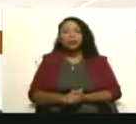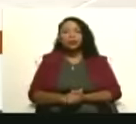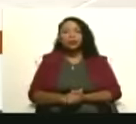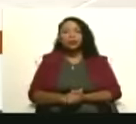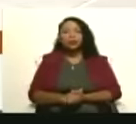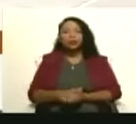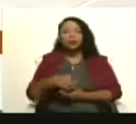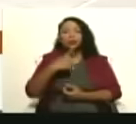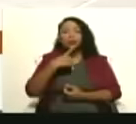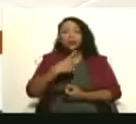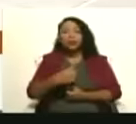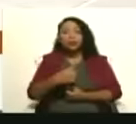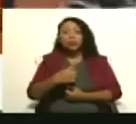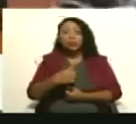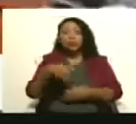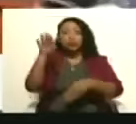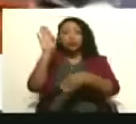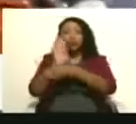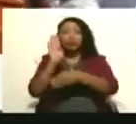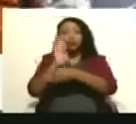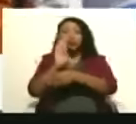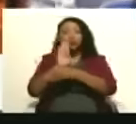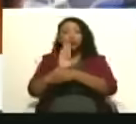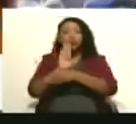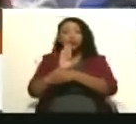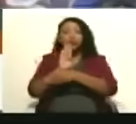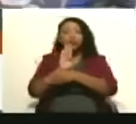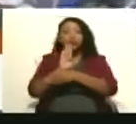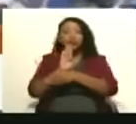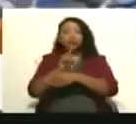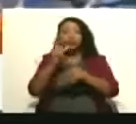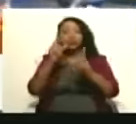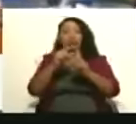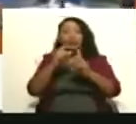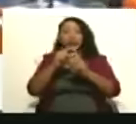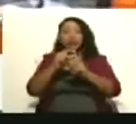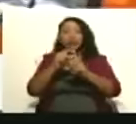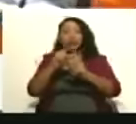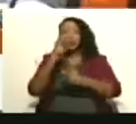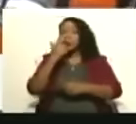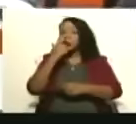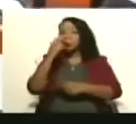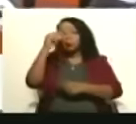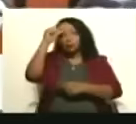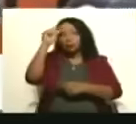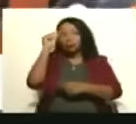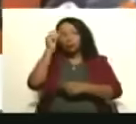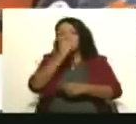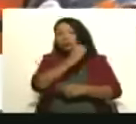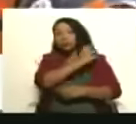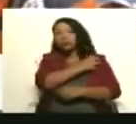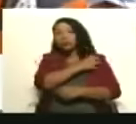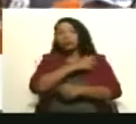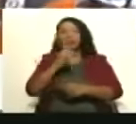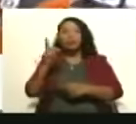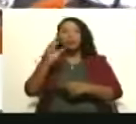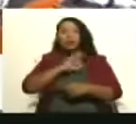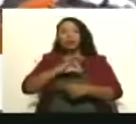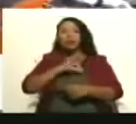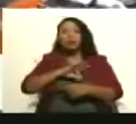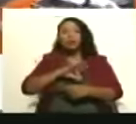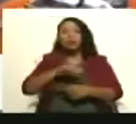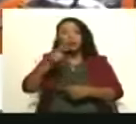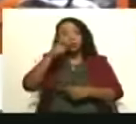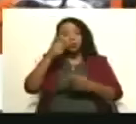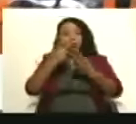Asimismo, destacó que serán resguardadas... Palabras del ciudadano general en jefe Vladimir Padrino López, vicepresidente sectorial de Soberanía, Seguridad y